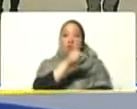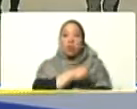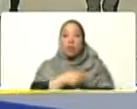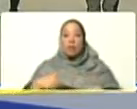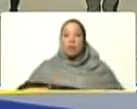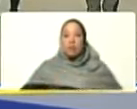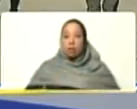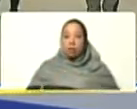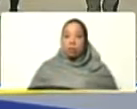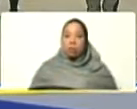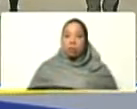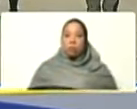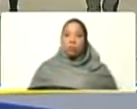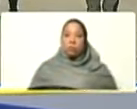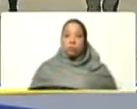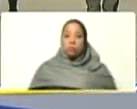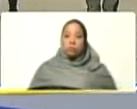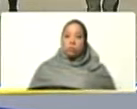fortalecimiento de